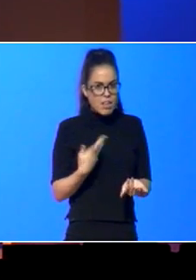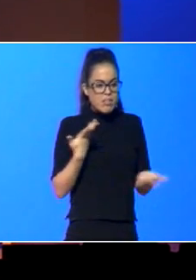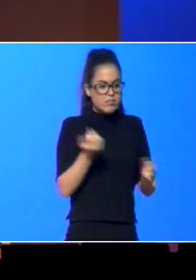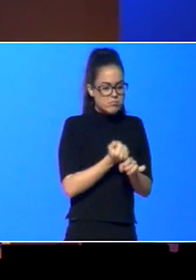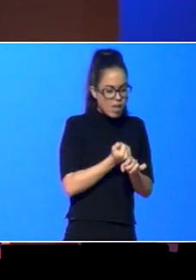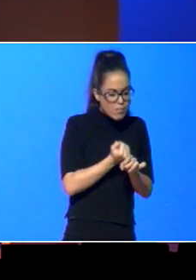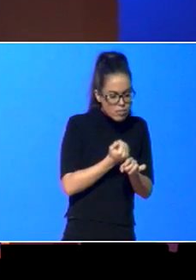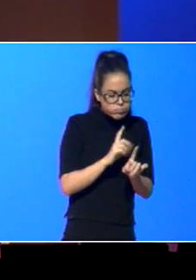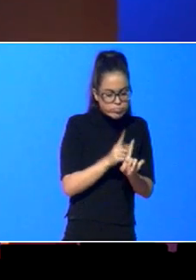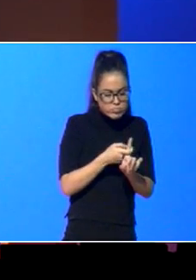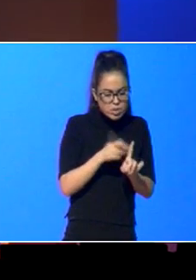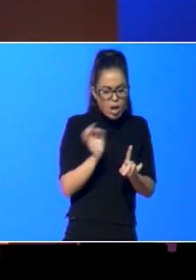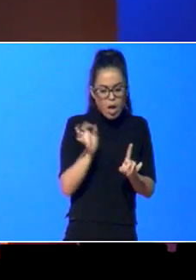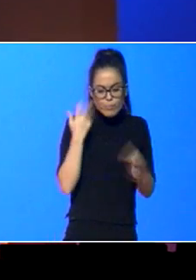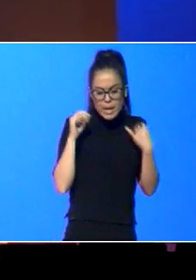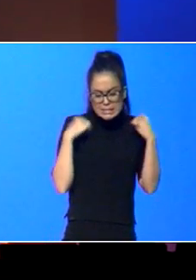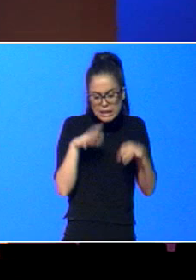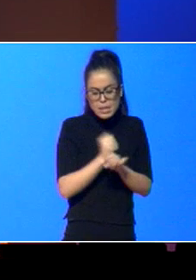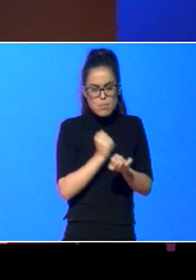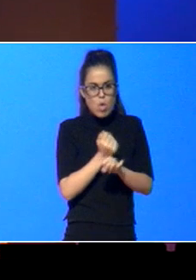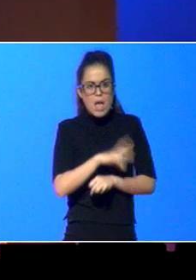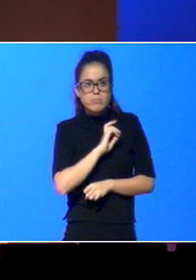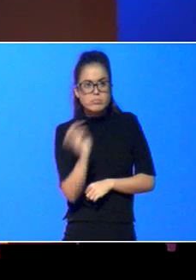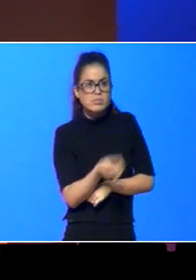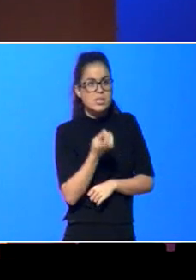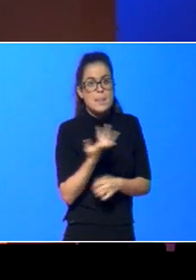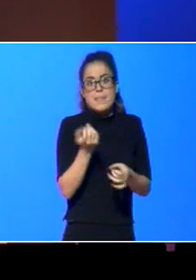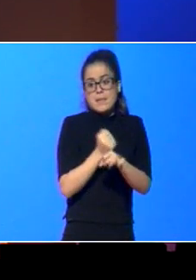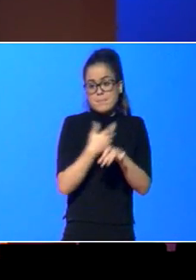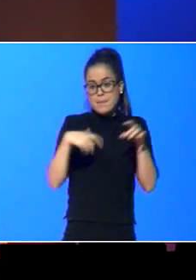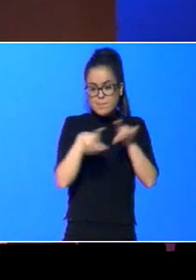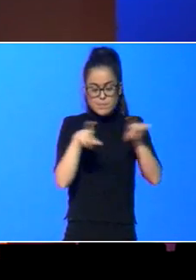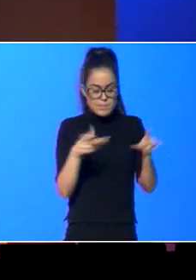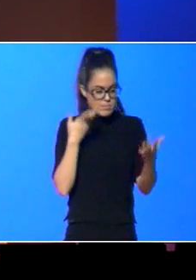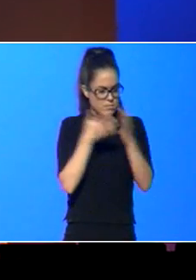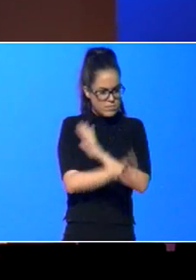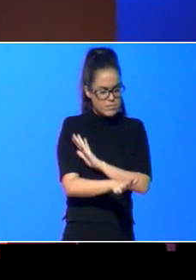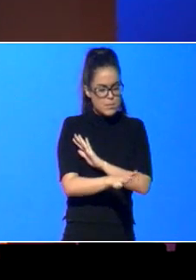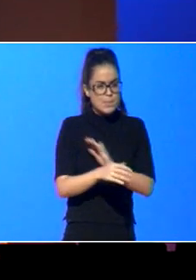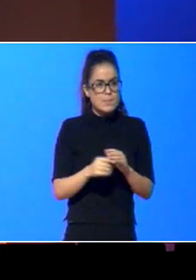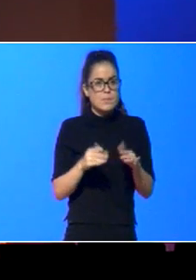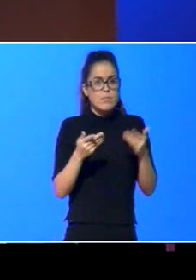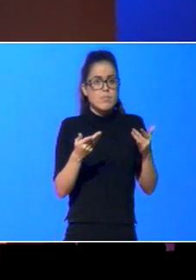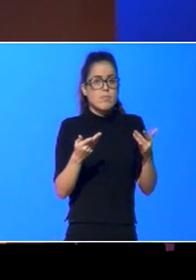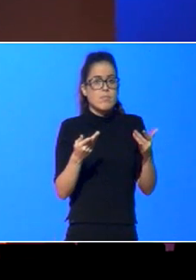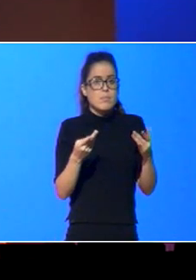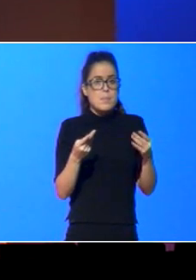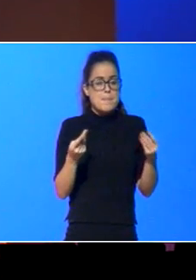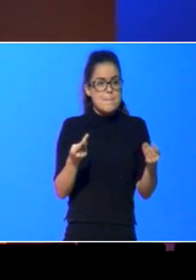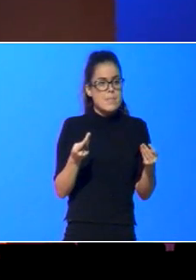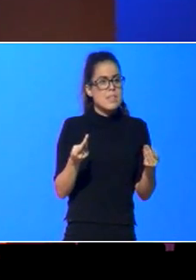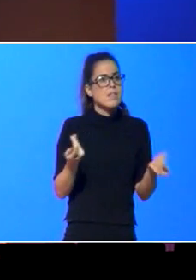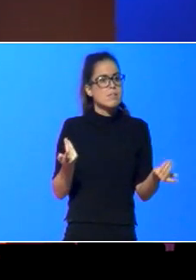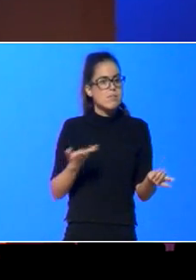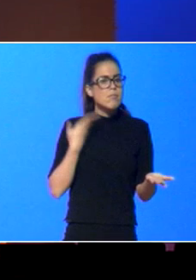se llega a hacer prácticas laborales, prácticas en empresa. Yo desde aquí levantar un poco la voz y reivindicar la